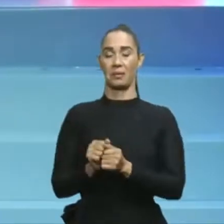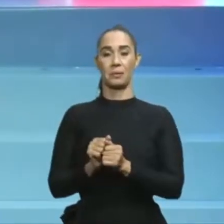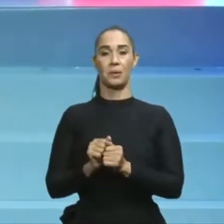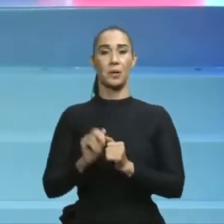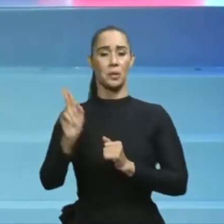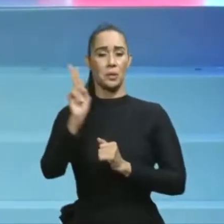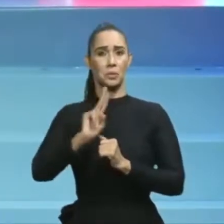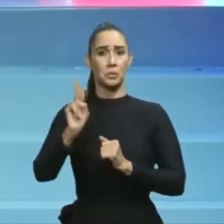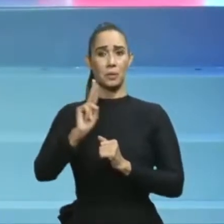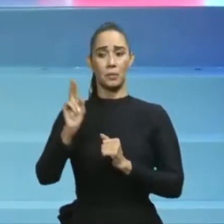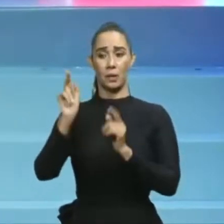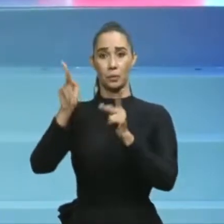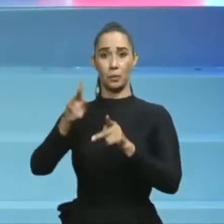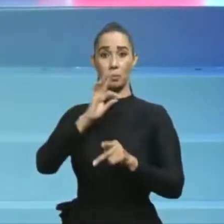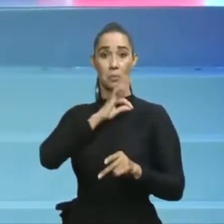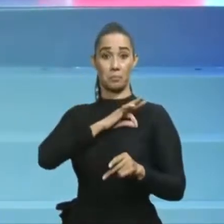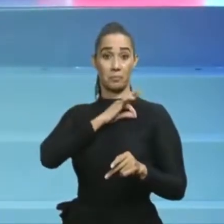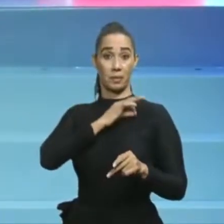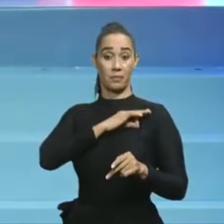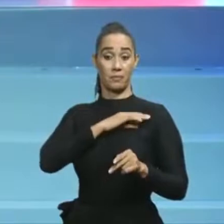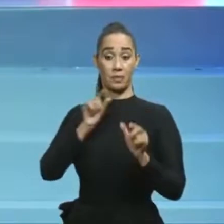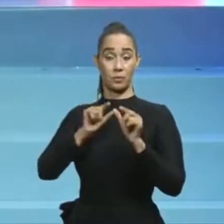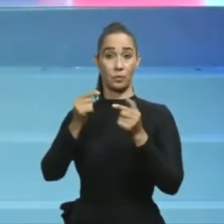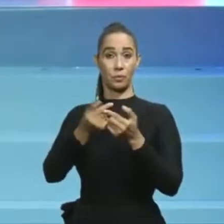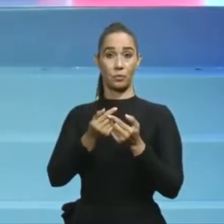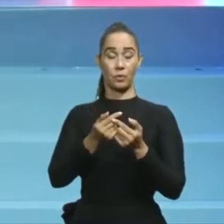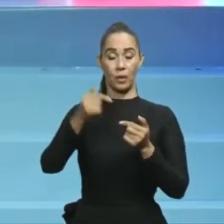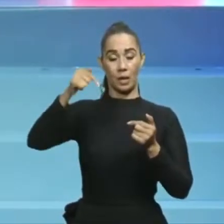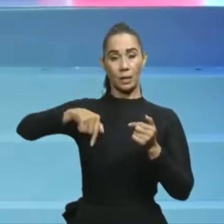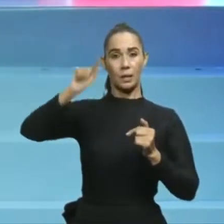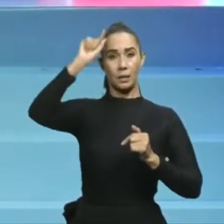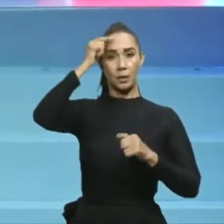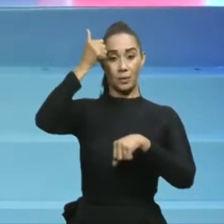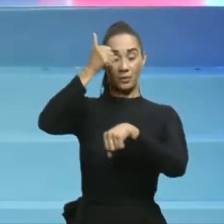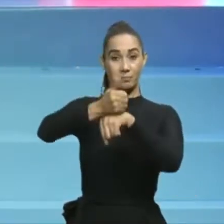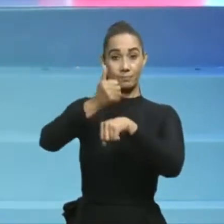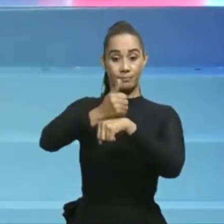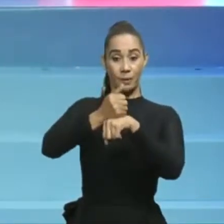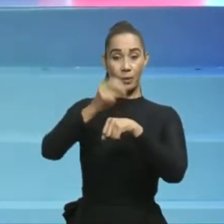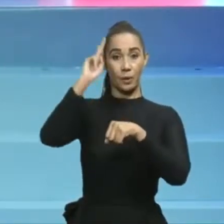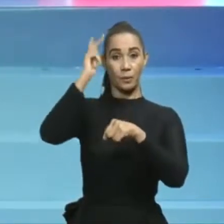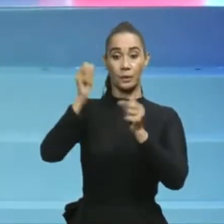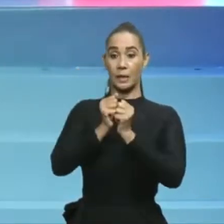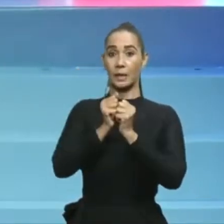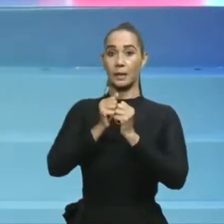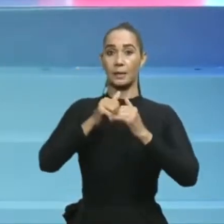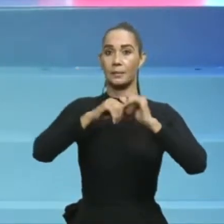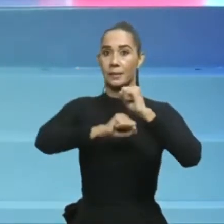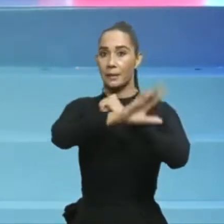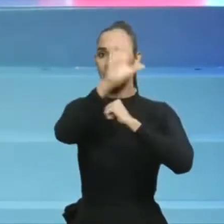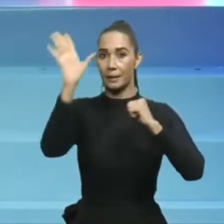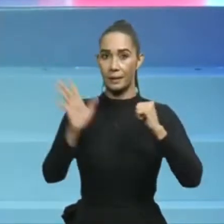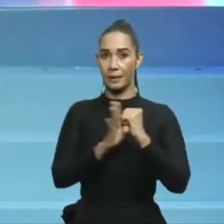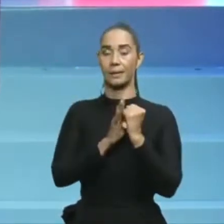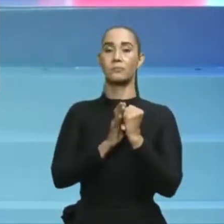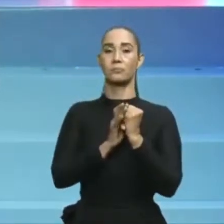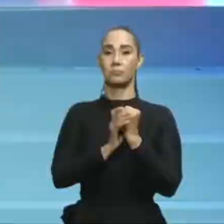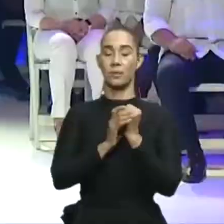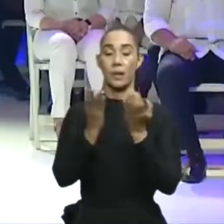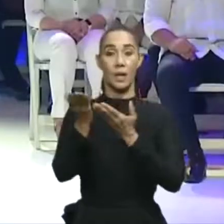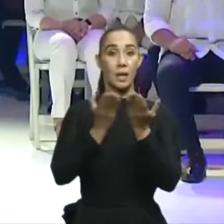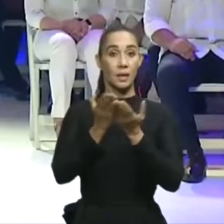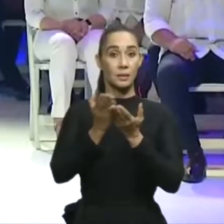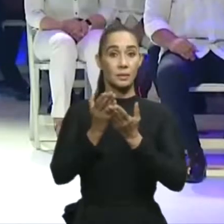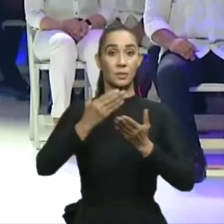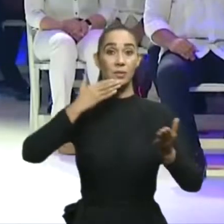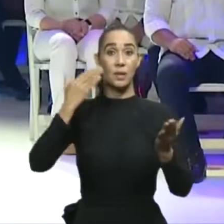utilizado para el beneficio de unos pocos desde el gobierno hemos planteado una política clara para satisfacer las demandas actuales y que no nos